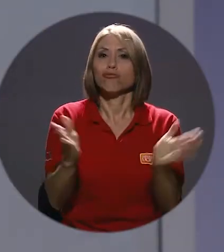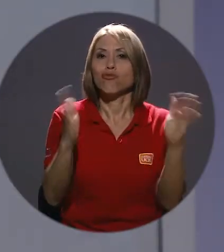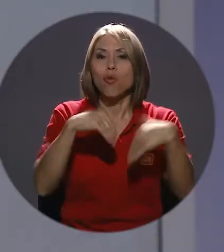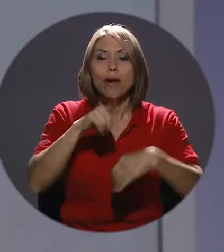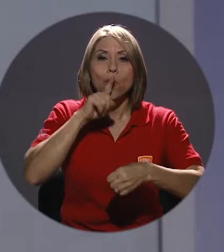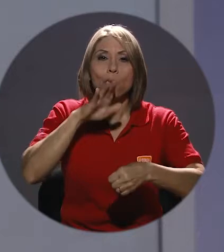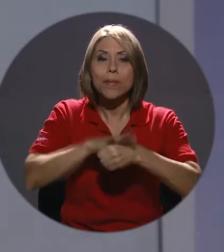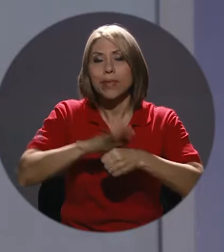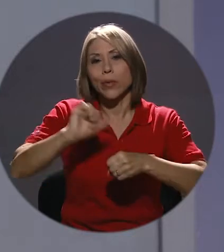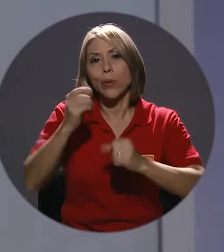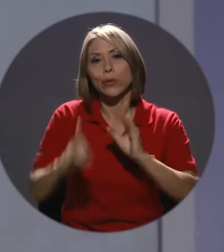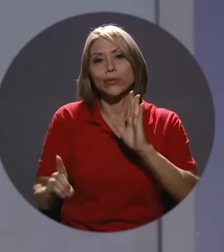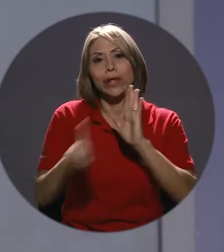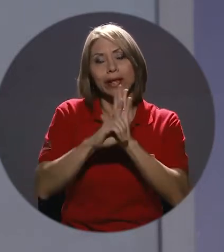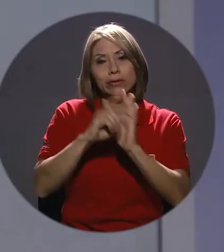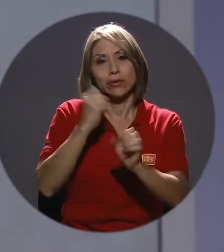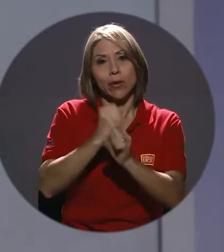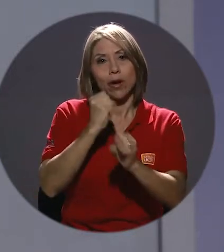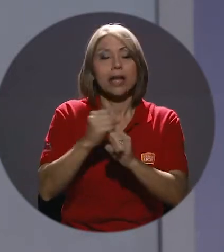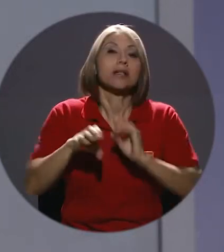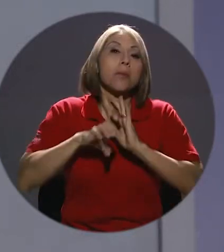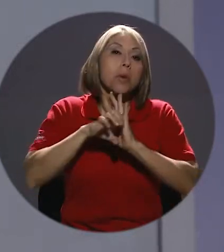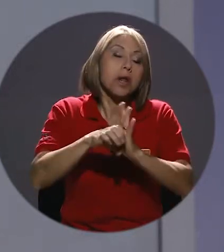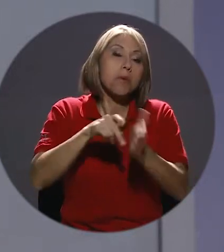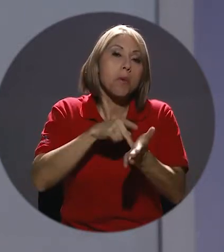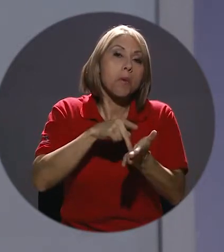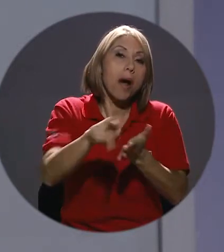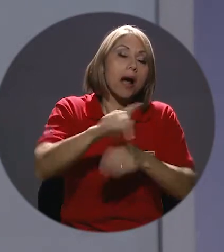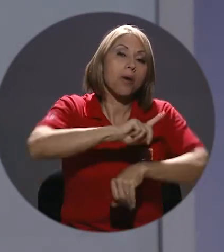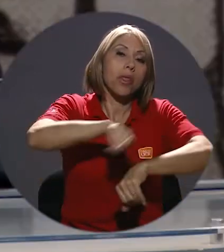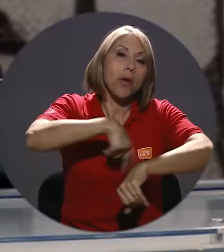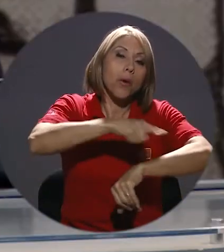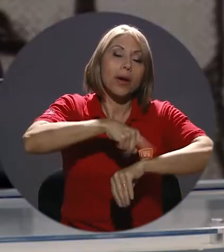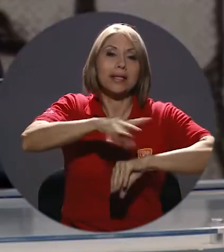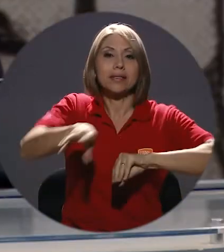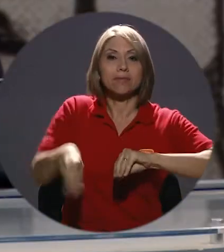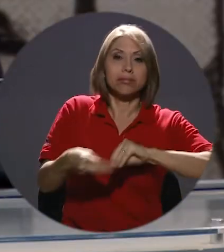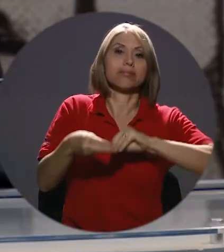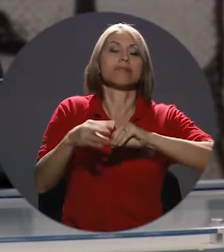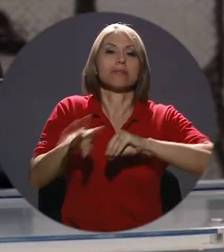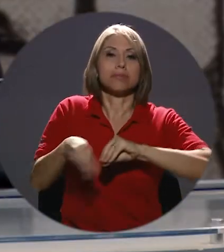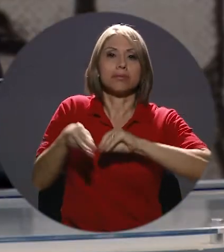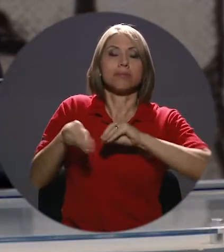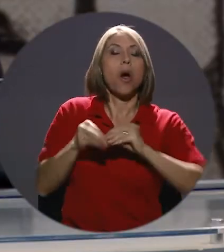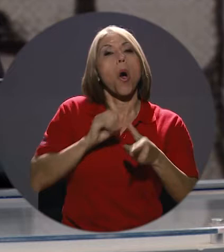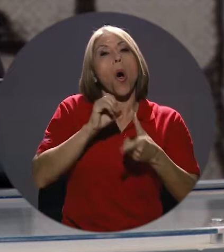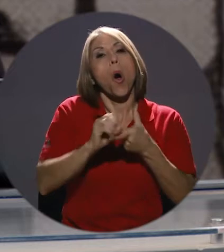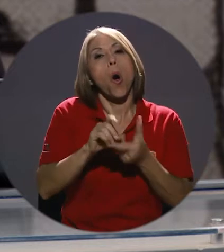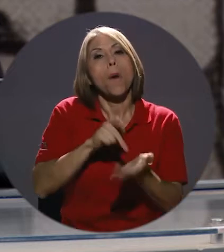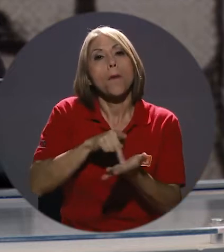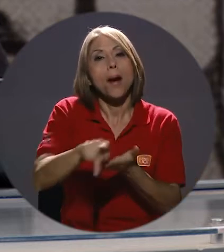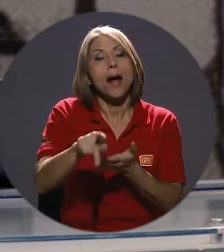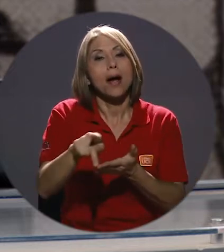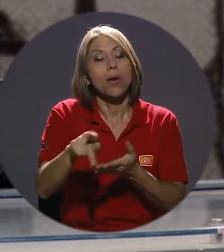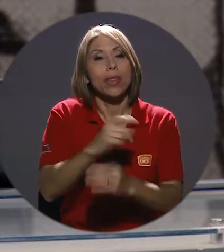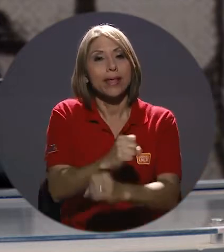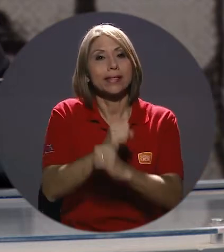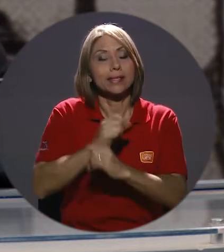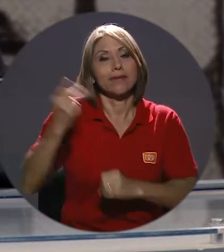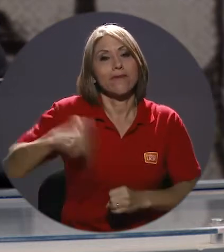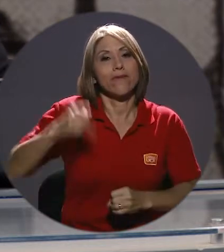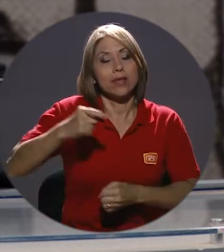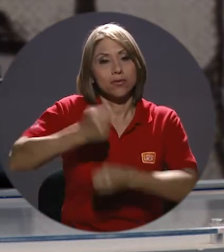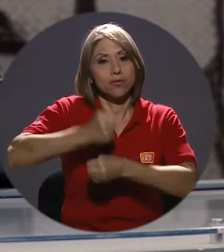laborales, como es el pago de jornada extraordinaria o riesgos del trabajo, o